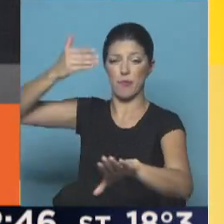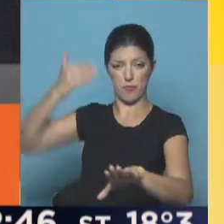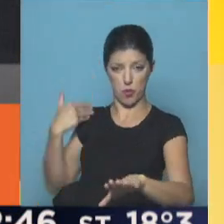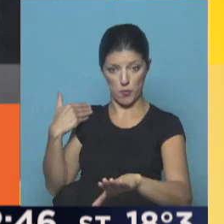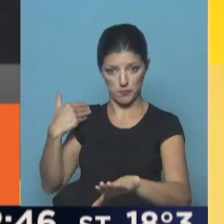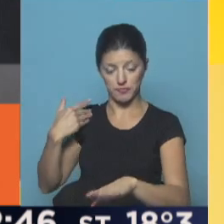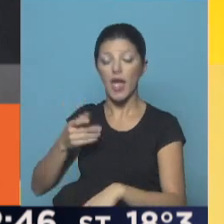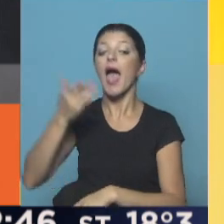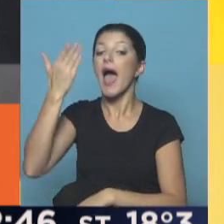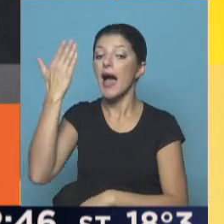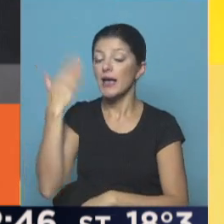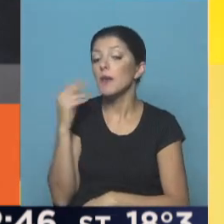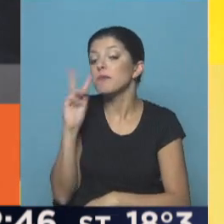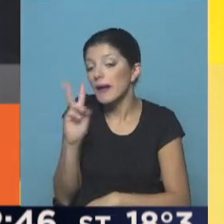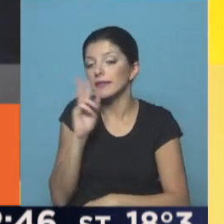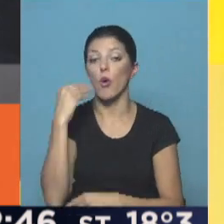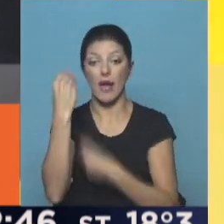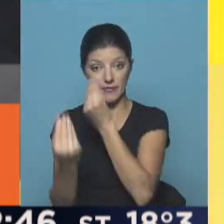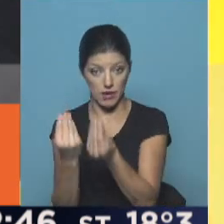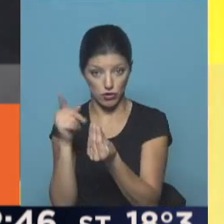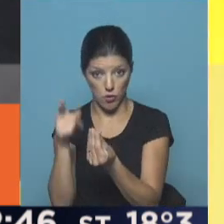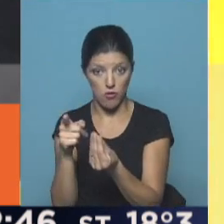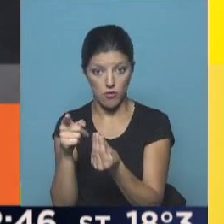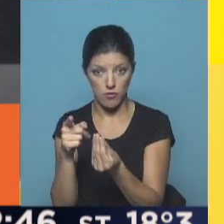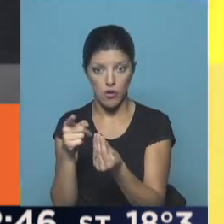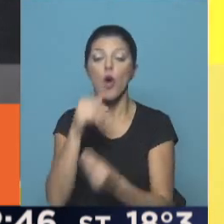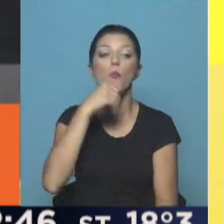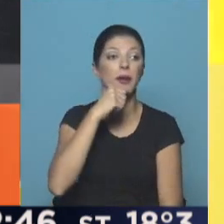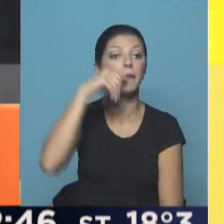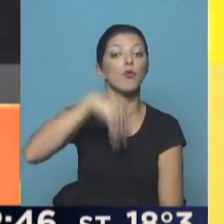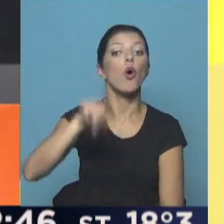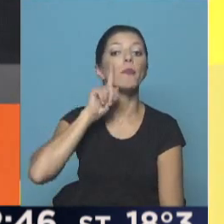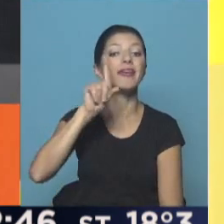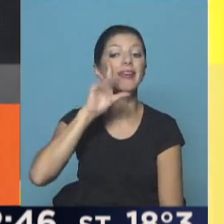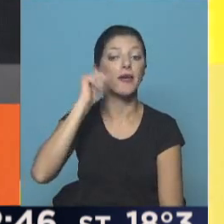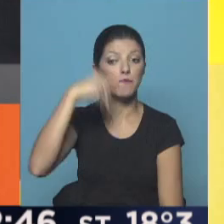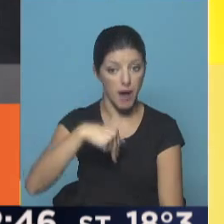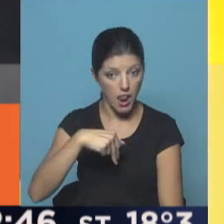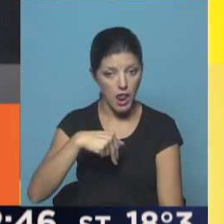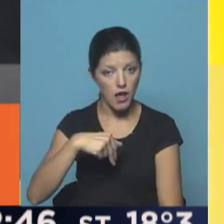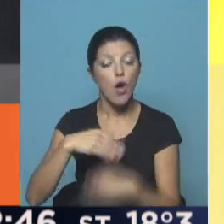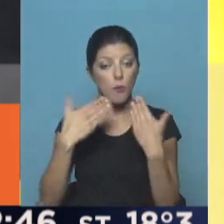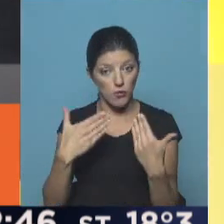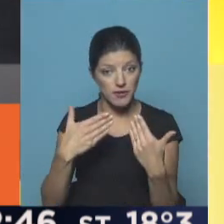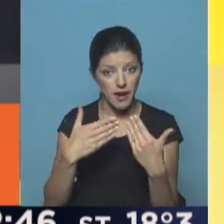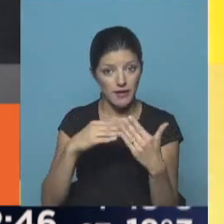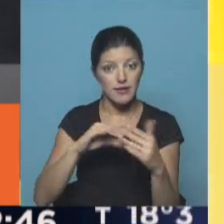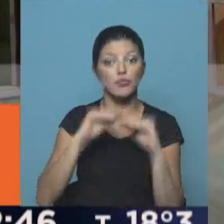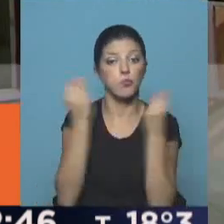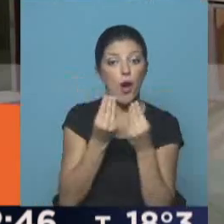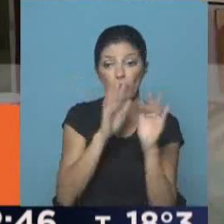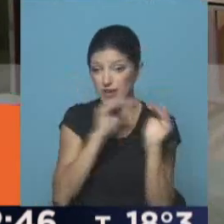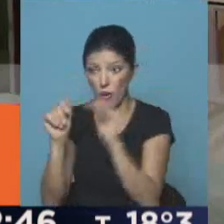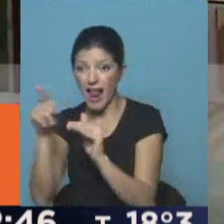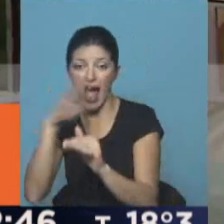ayer, si un candidato más moderado, por ejemplo un candidato de la línea de Miliband, hubiese obtenido los resultados que Corbyn obtuvo en las elecciones.